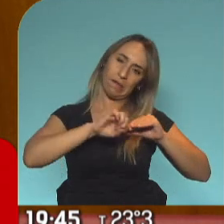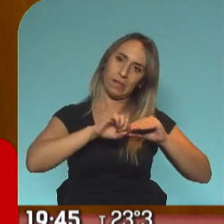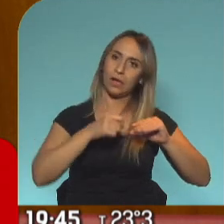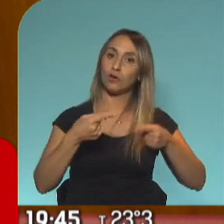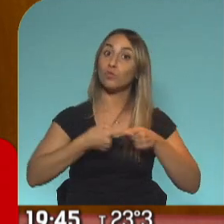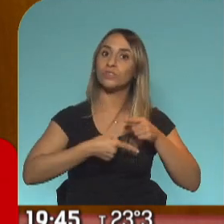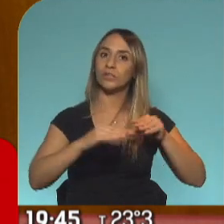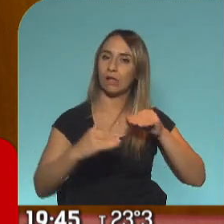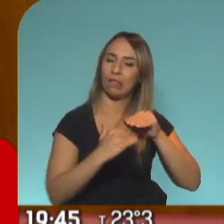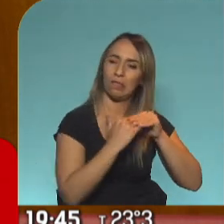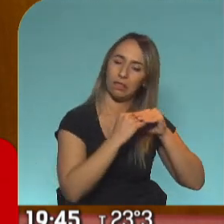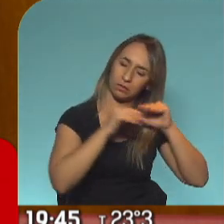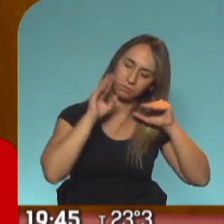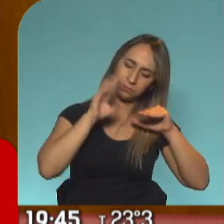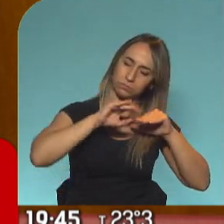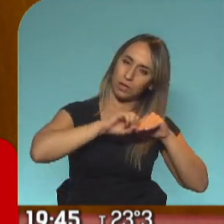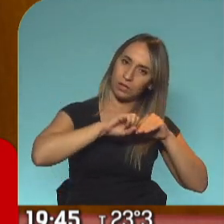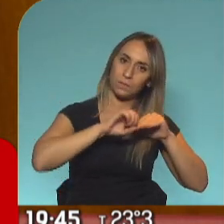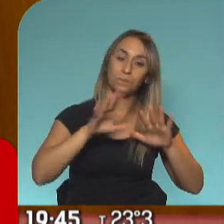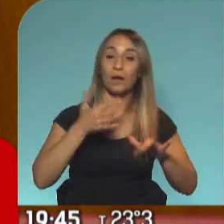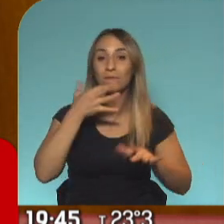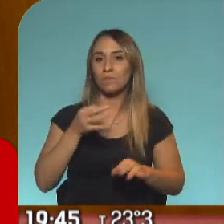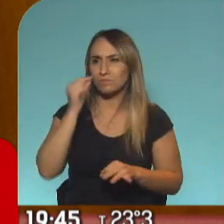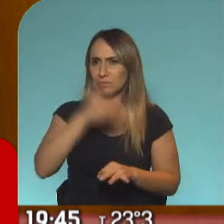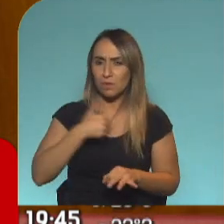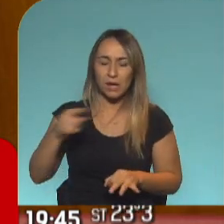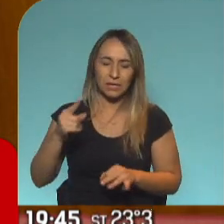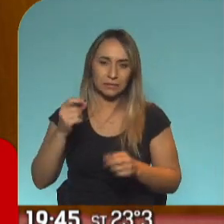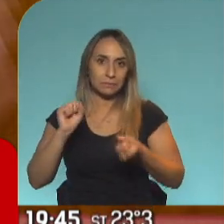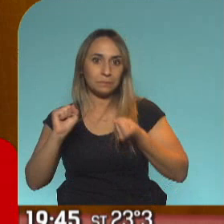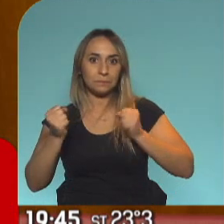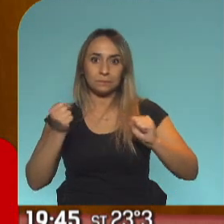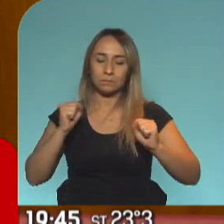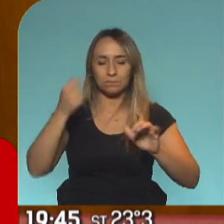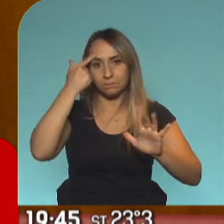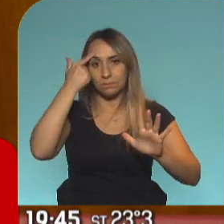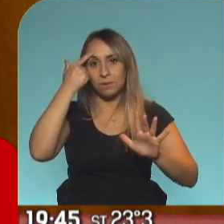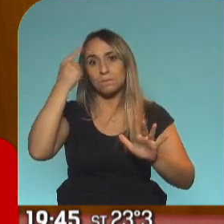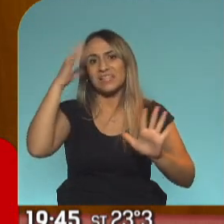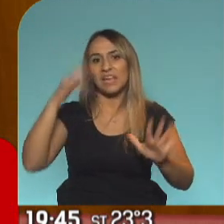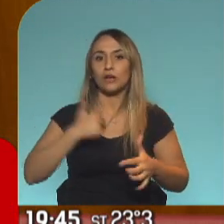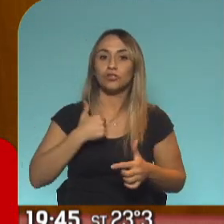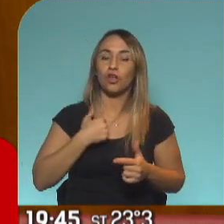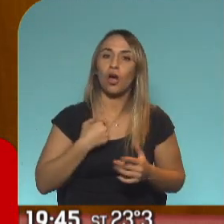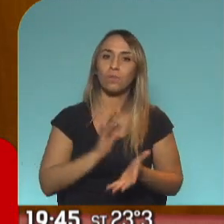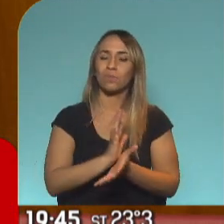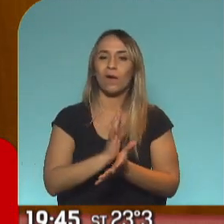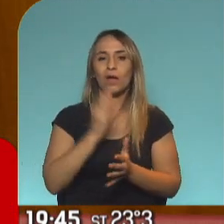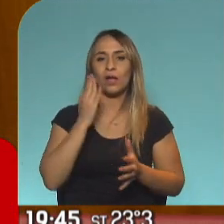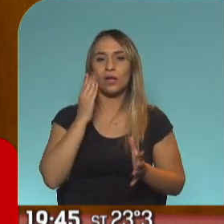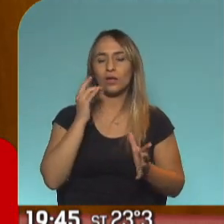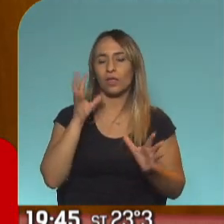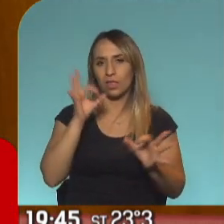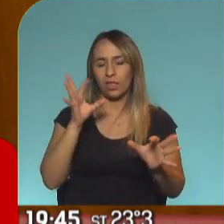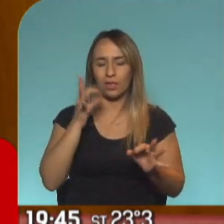no llamaba, era como una pesadilla para mis papás, consideran que era una pesadilla porque yo no podía poner en palabras que estaba siendo